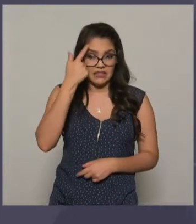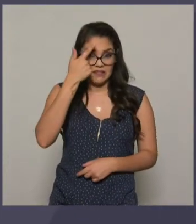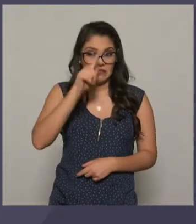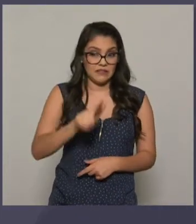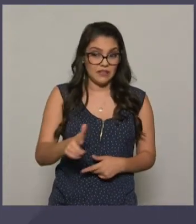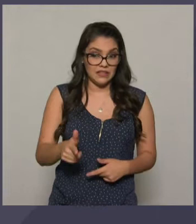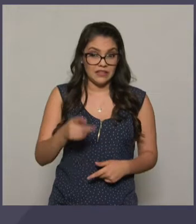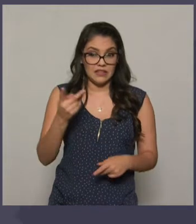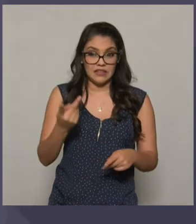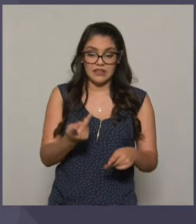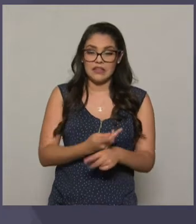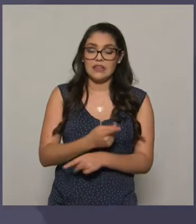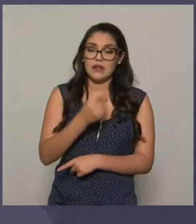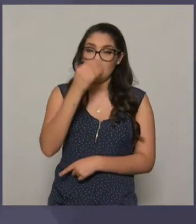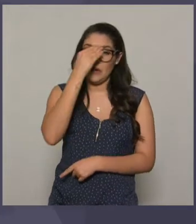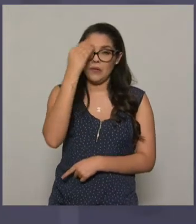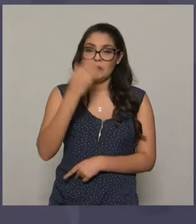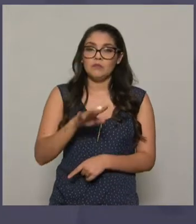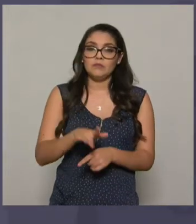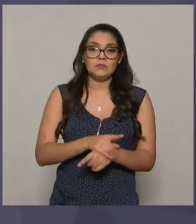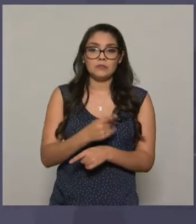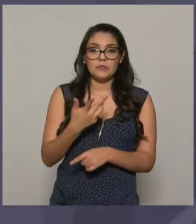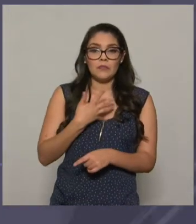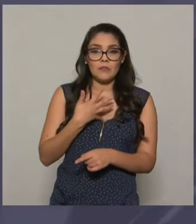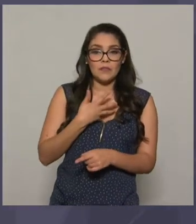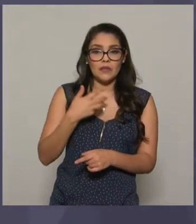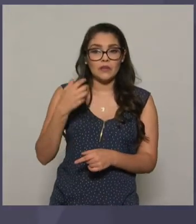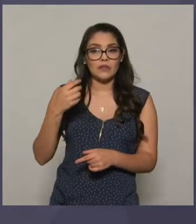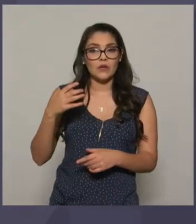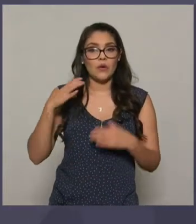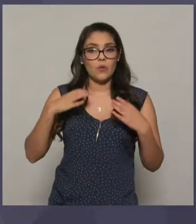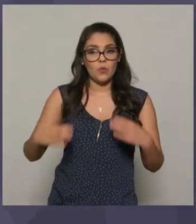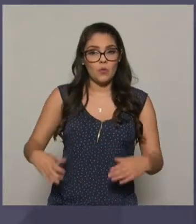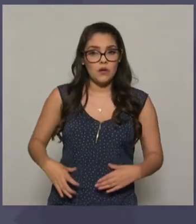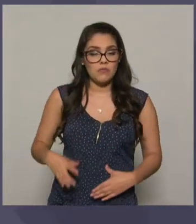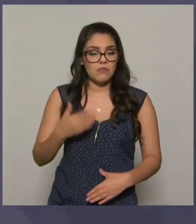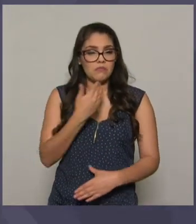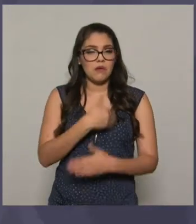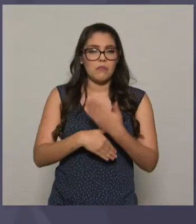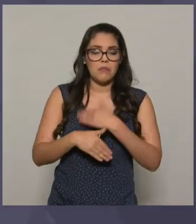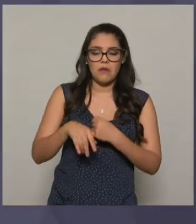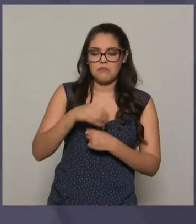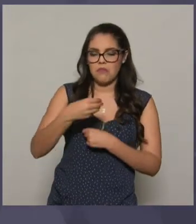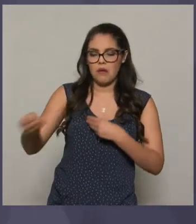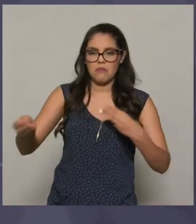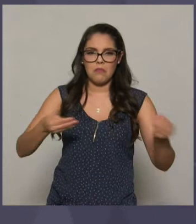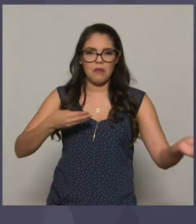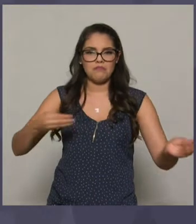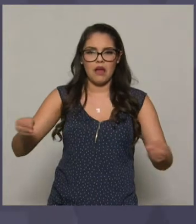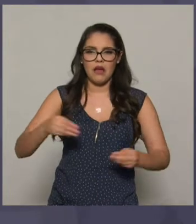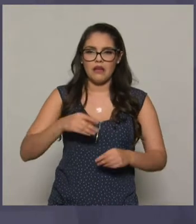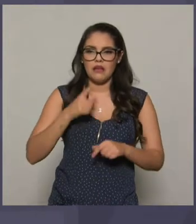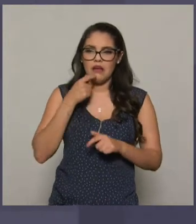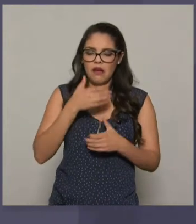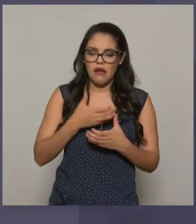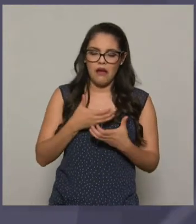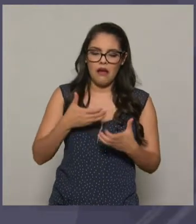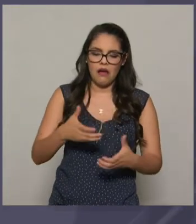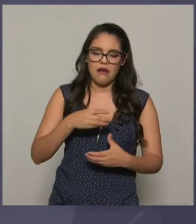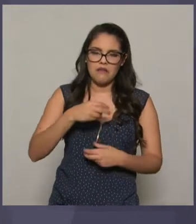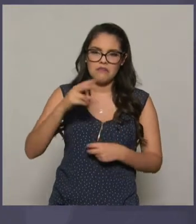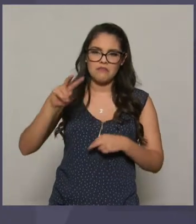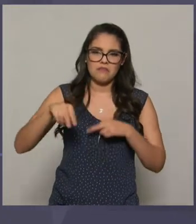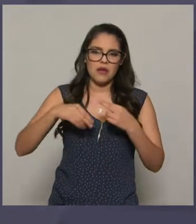caso tremendo porque hubo partes de los cuerpos que quedaron regados en el pavimento,